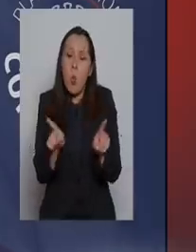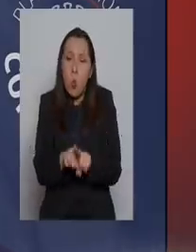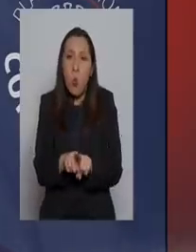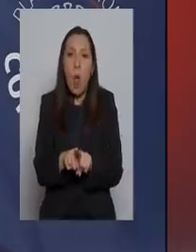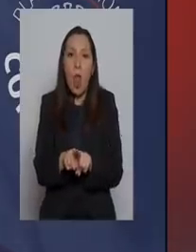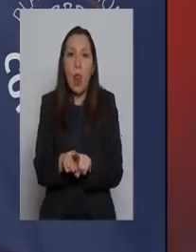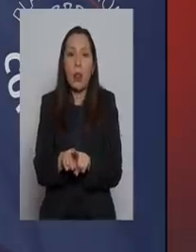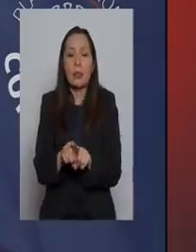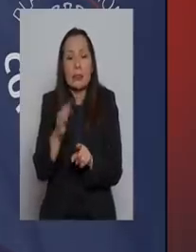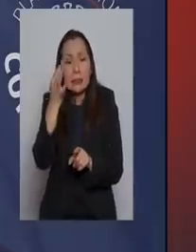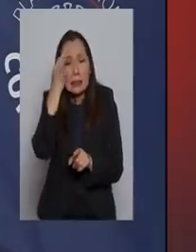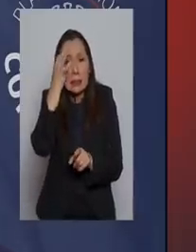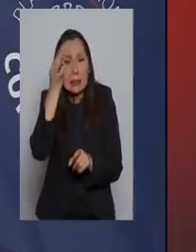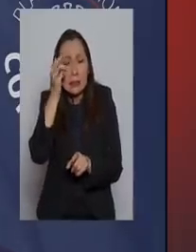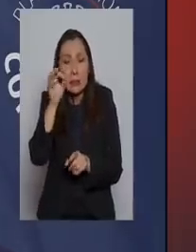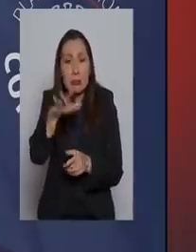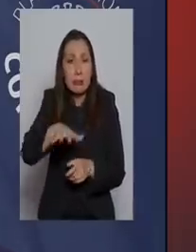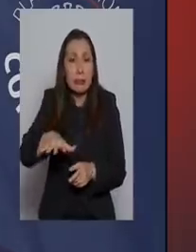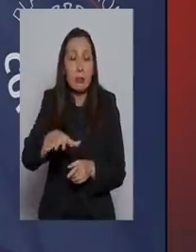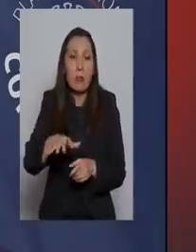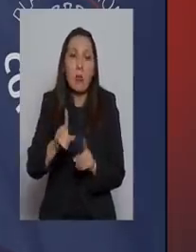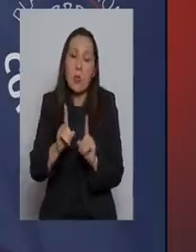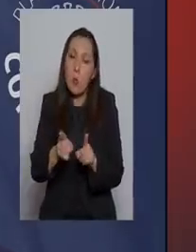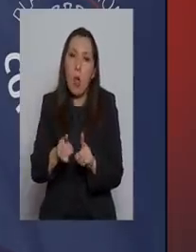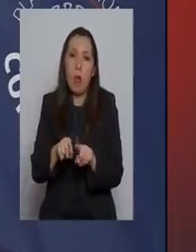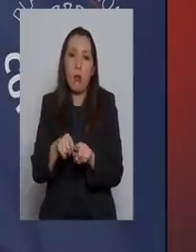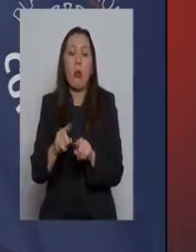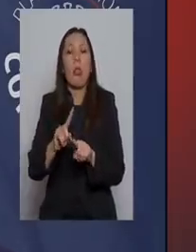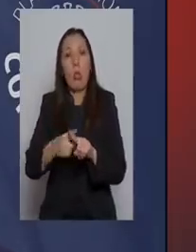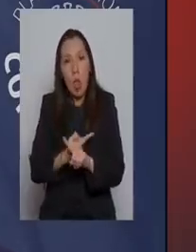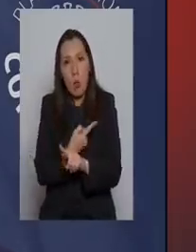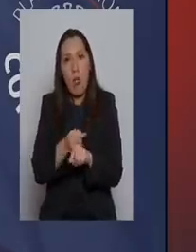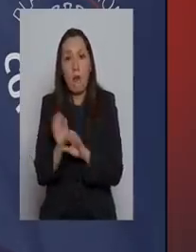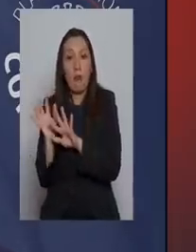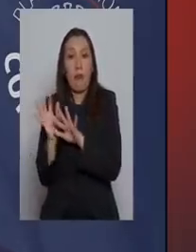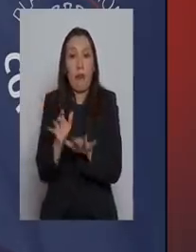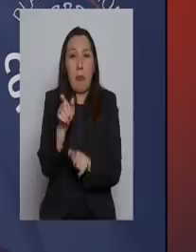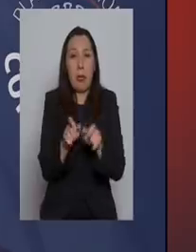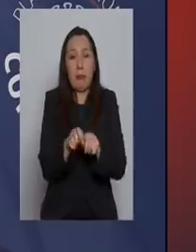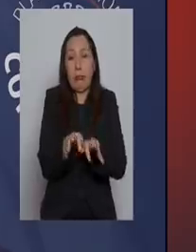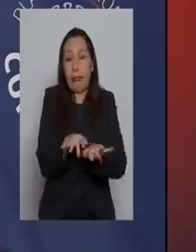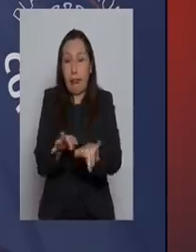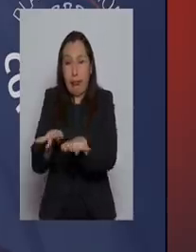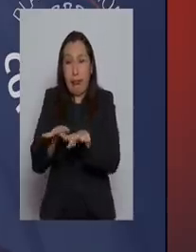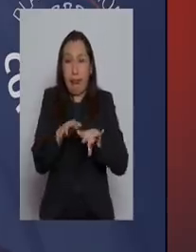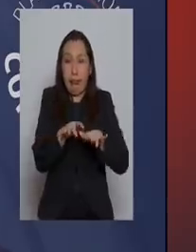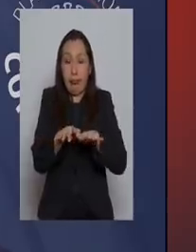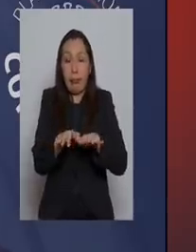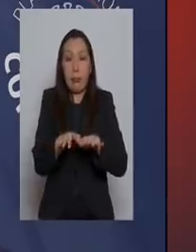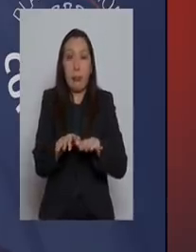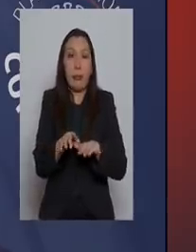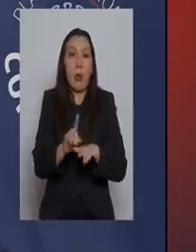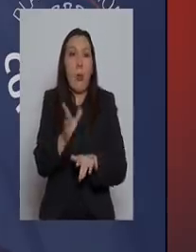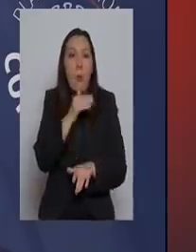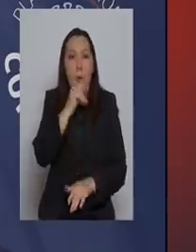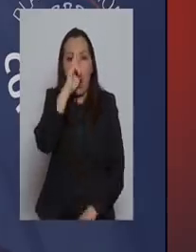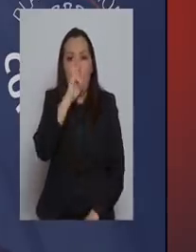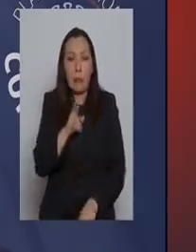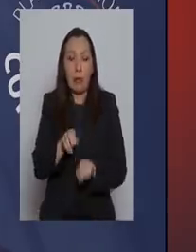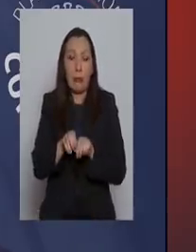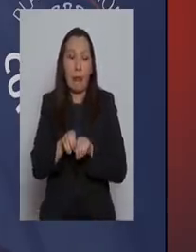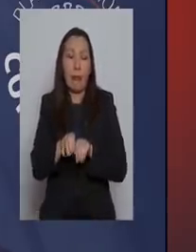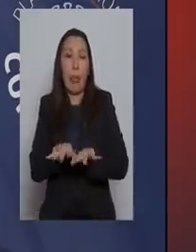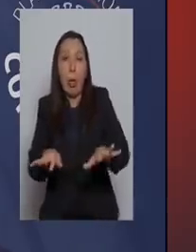de que sea excepcional, se producen de nuevo aglomeraciones en las cuales estas medidas no se respetan y se